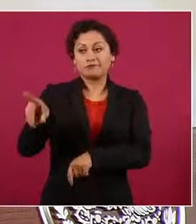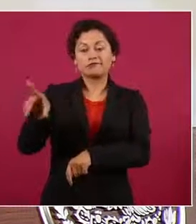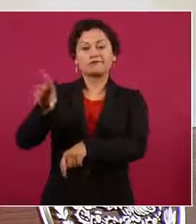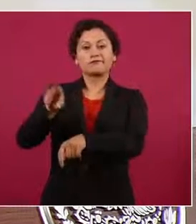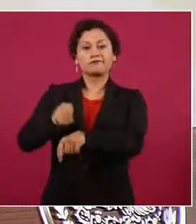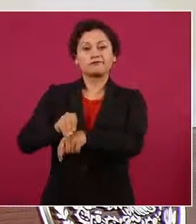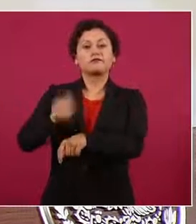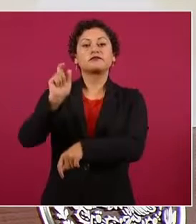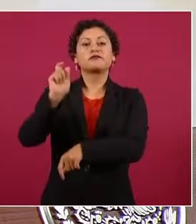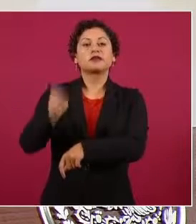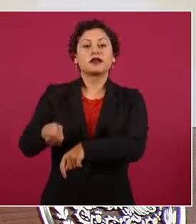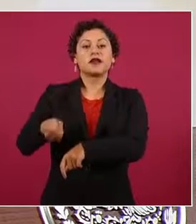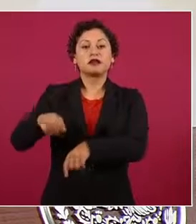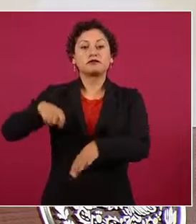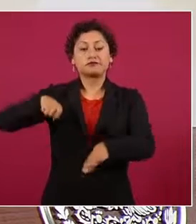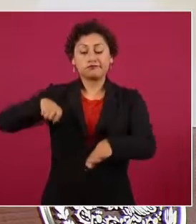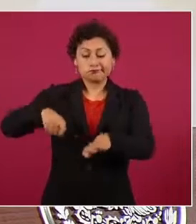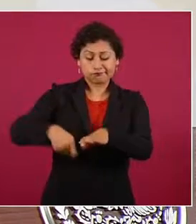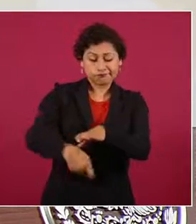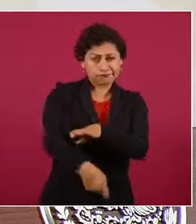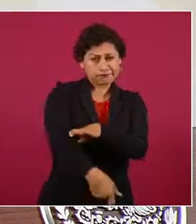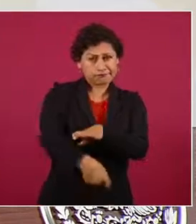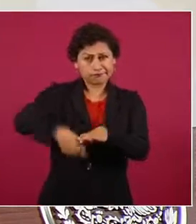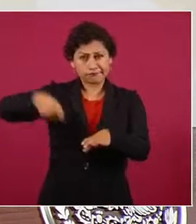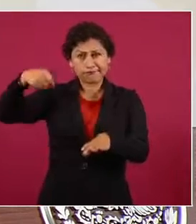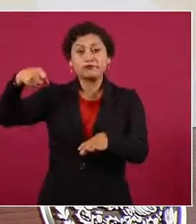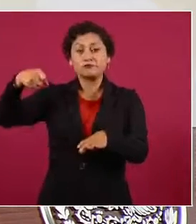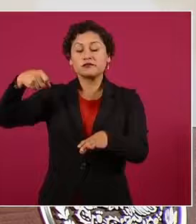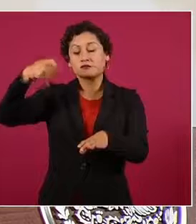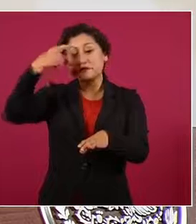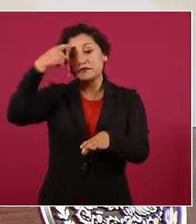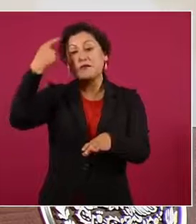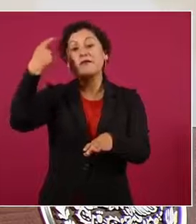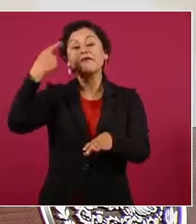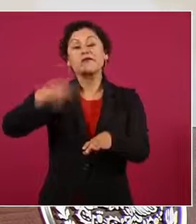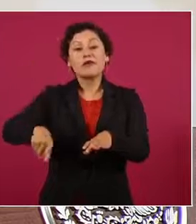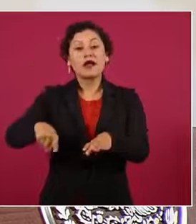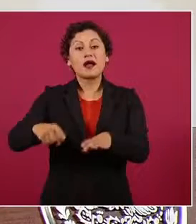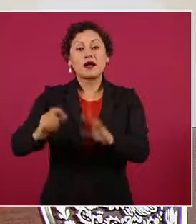debajo de la tierra y unir cenotes.